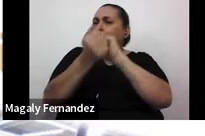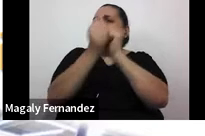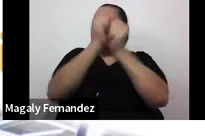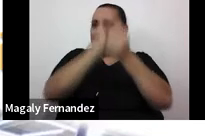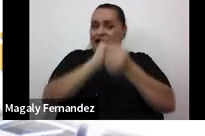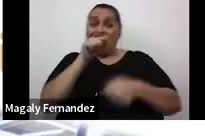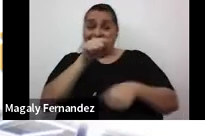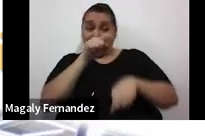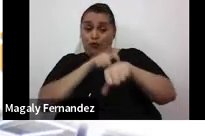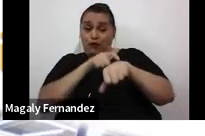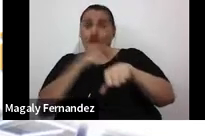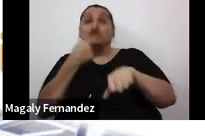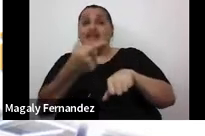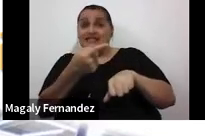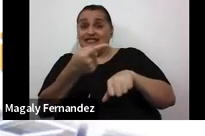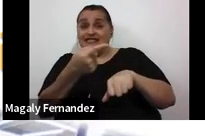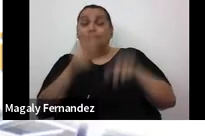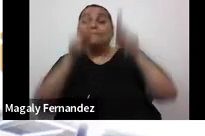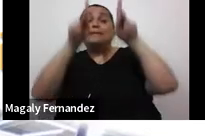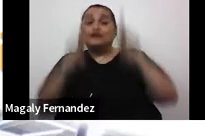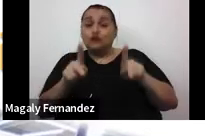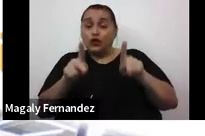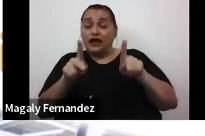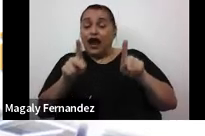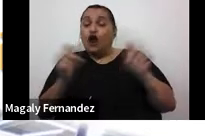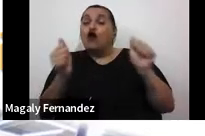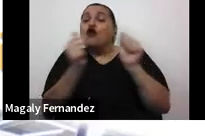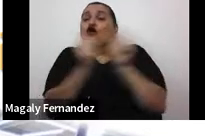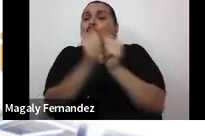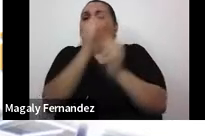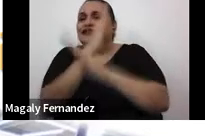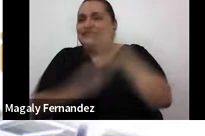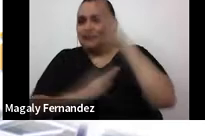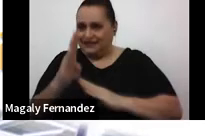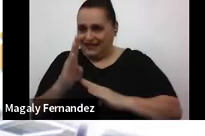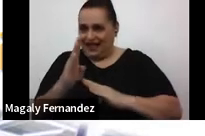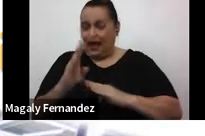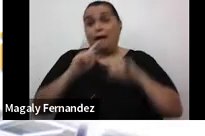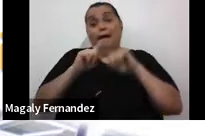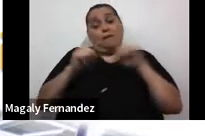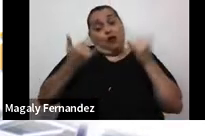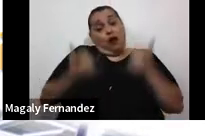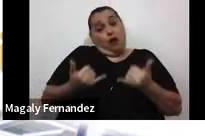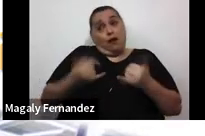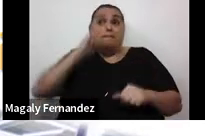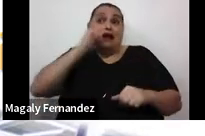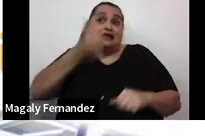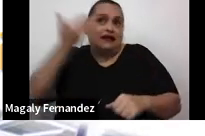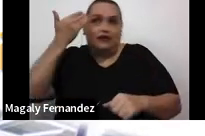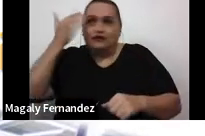dice se dice persona con discapacidad Pero esto es ahora mañana quién sabe puede ser que se diga diferente